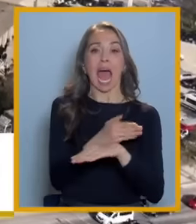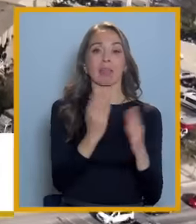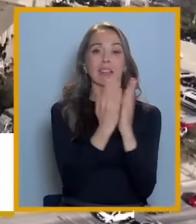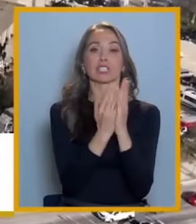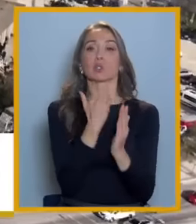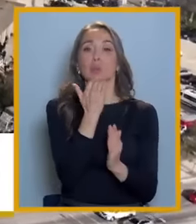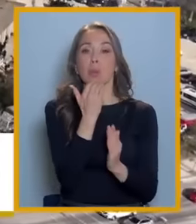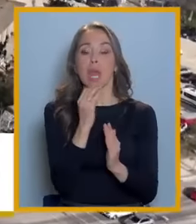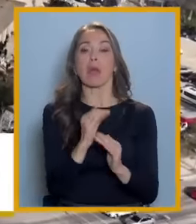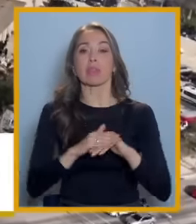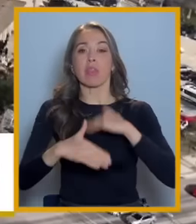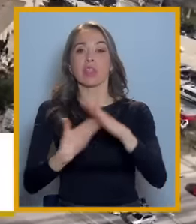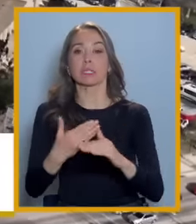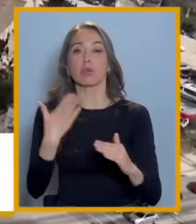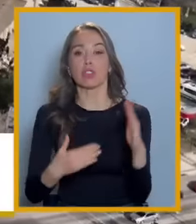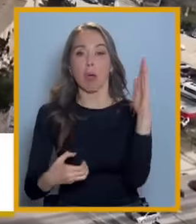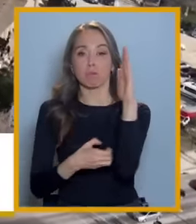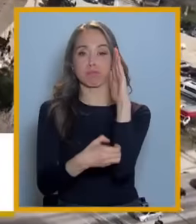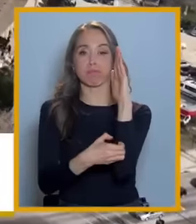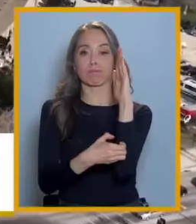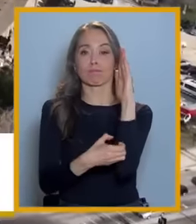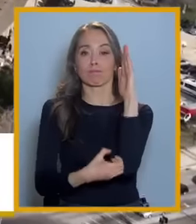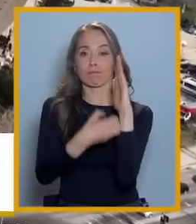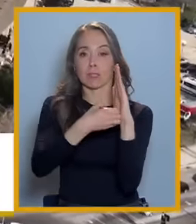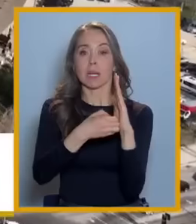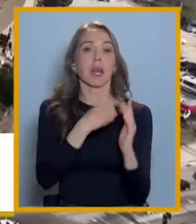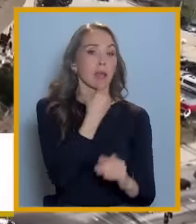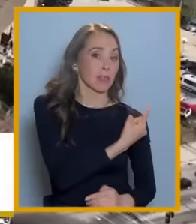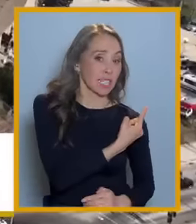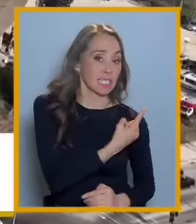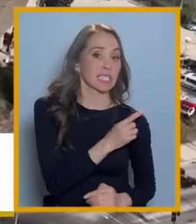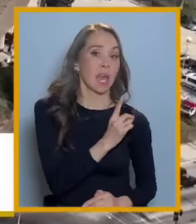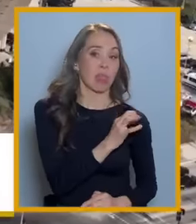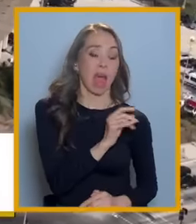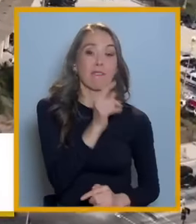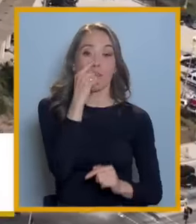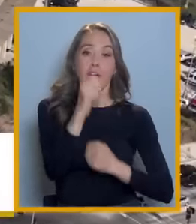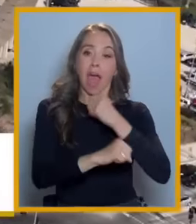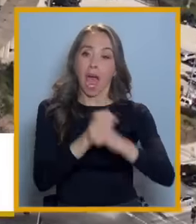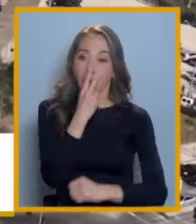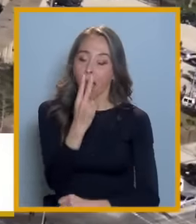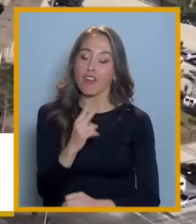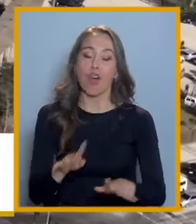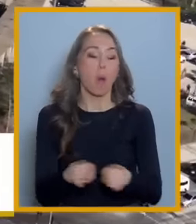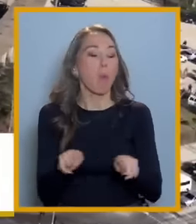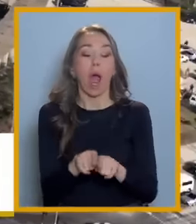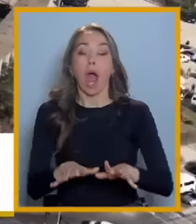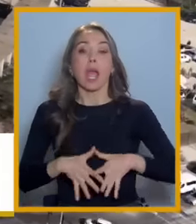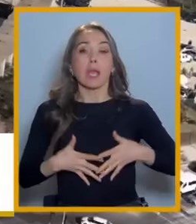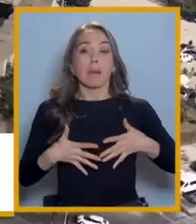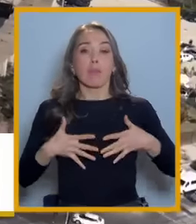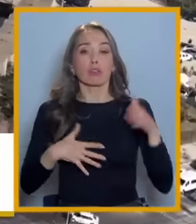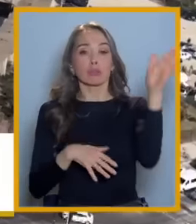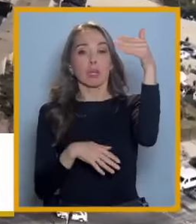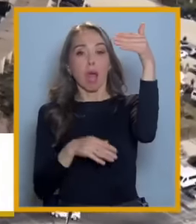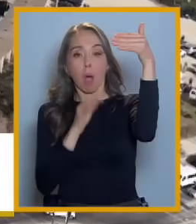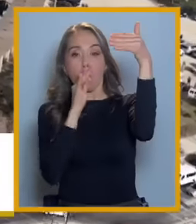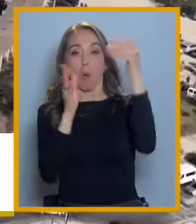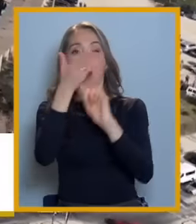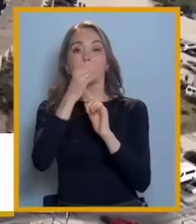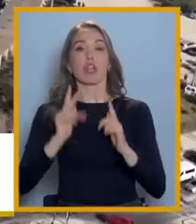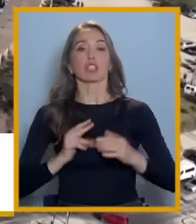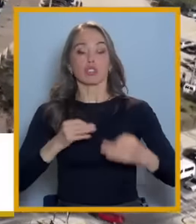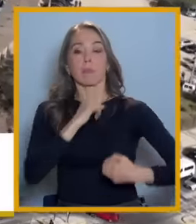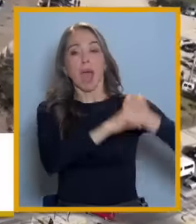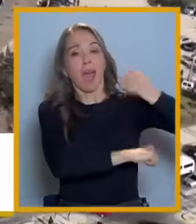Davor. Mire, pasan los años y uno no deja de emocionarse con un acto tan solemne como el jurar a la bandera. Por muchos años